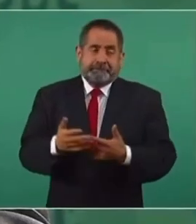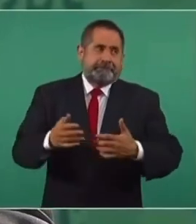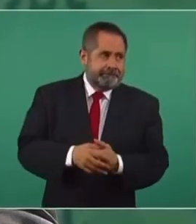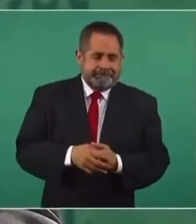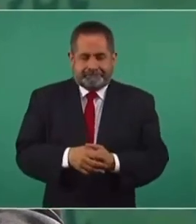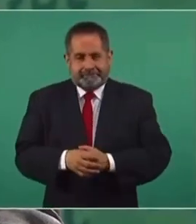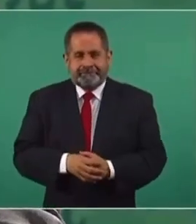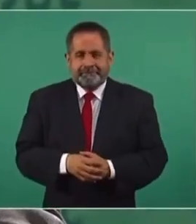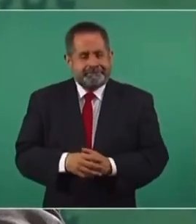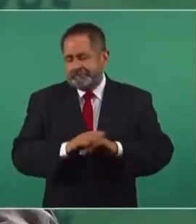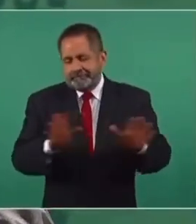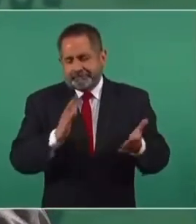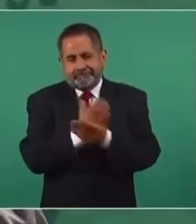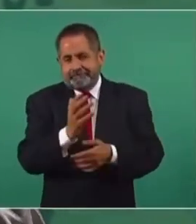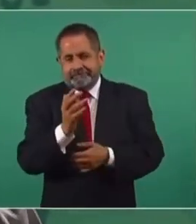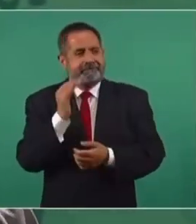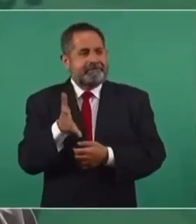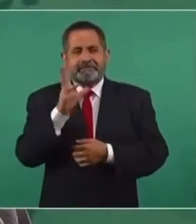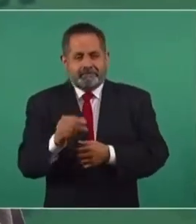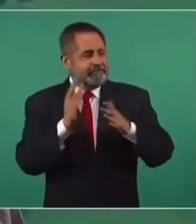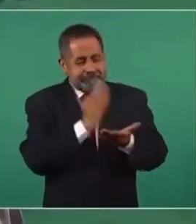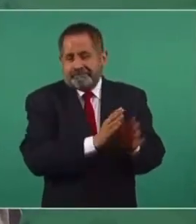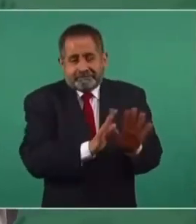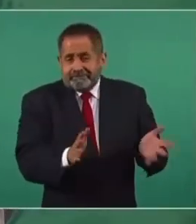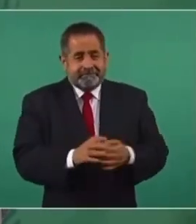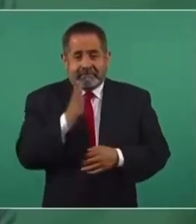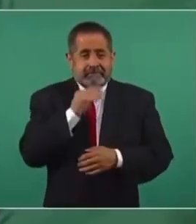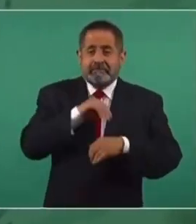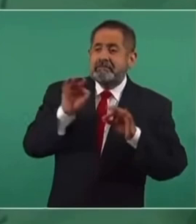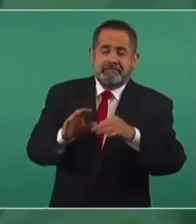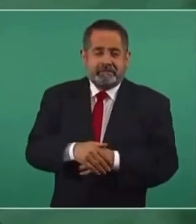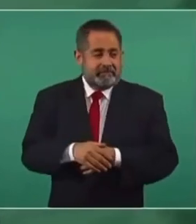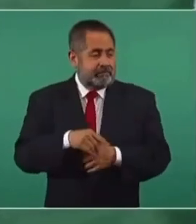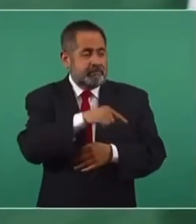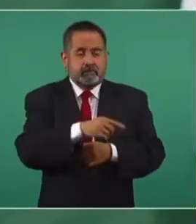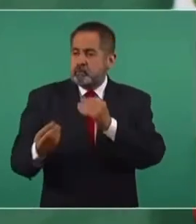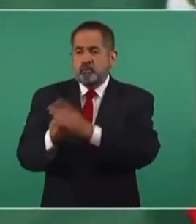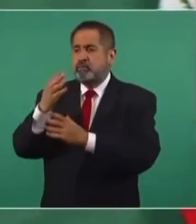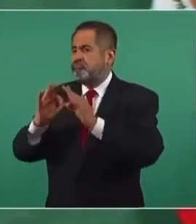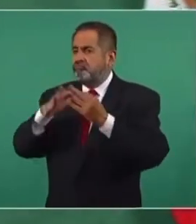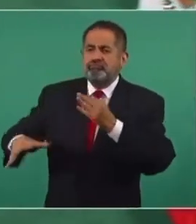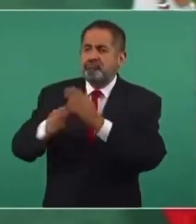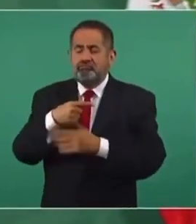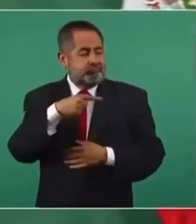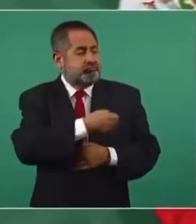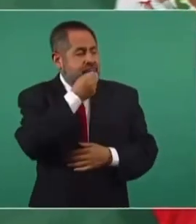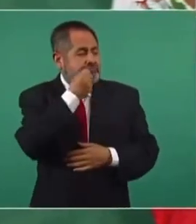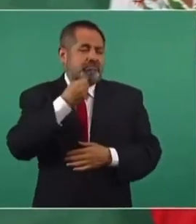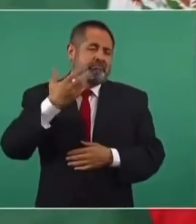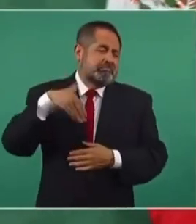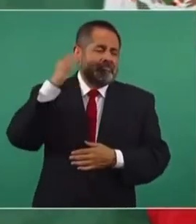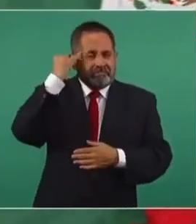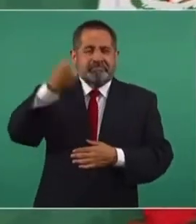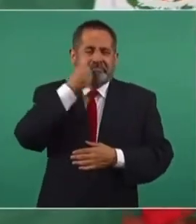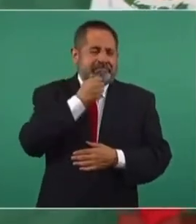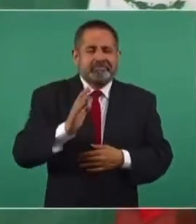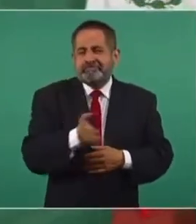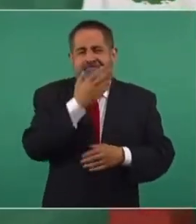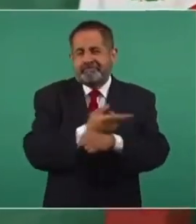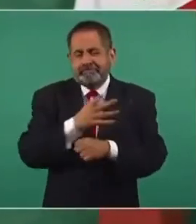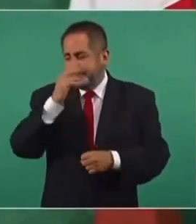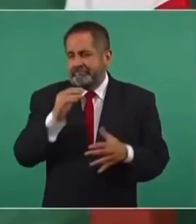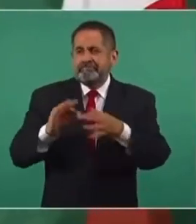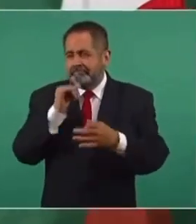imponerse. Ya no, no se puede poner vino nuevo en botellas viejas. Ya es otra realidad. Lo único